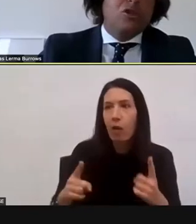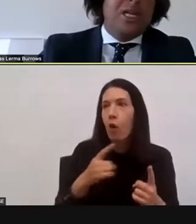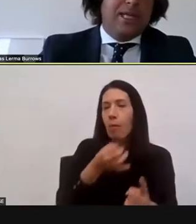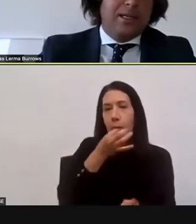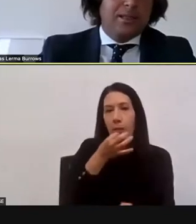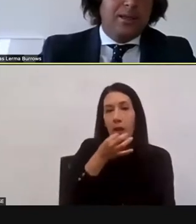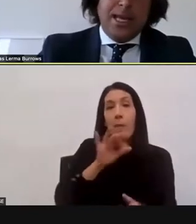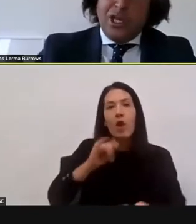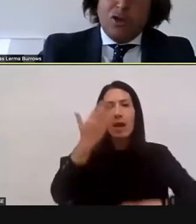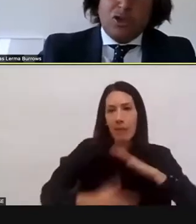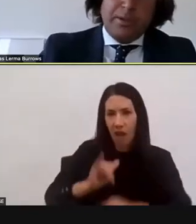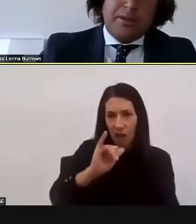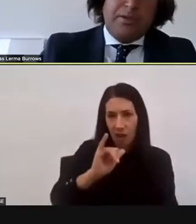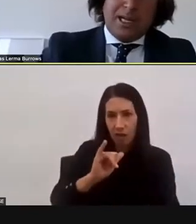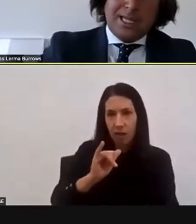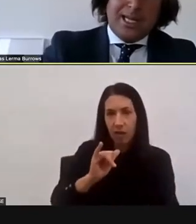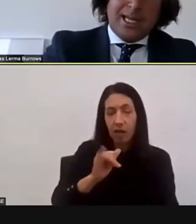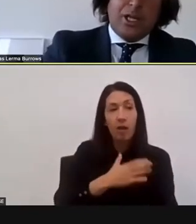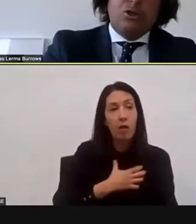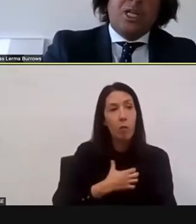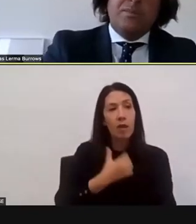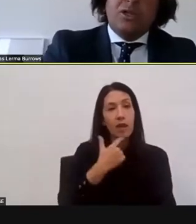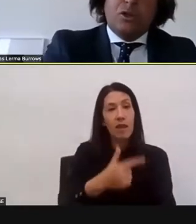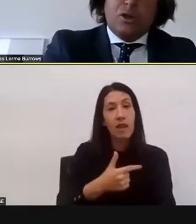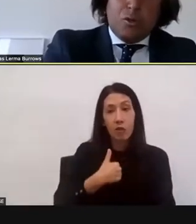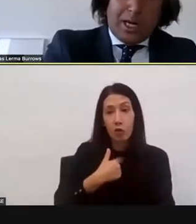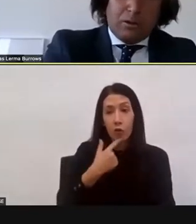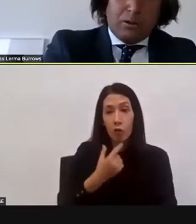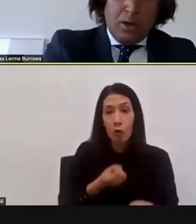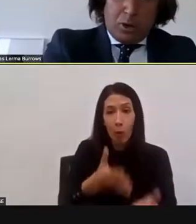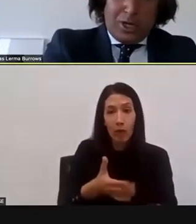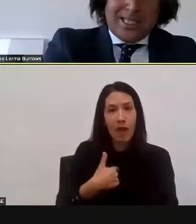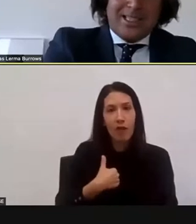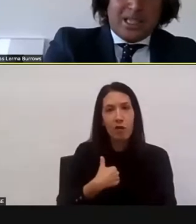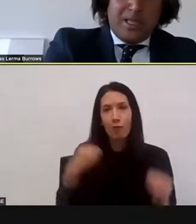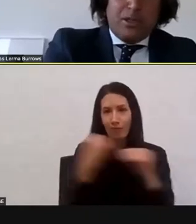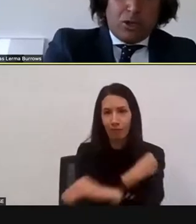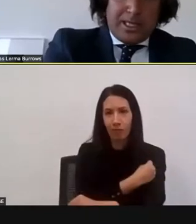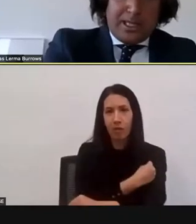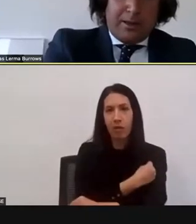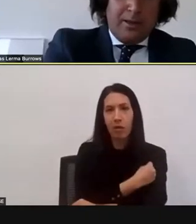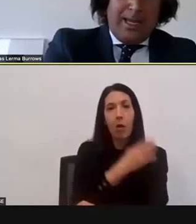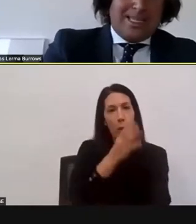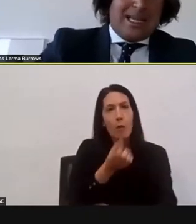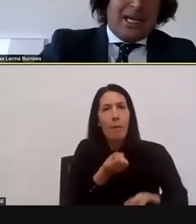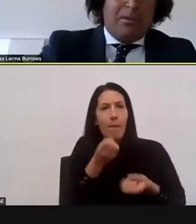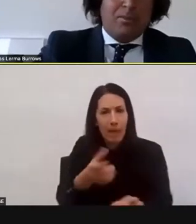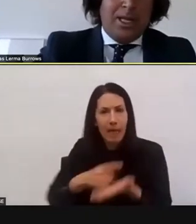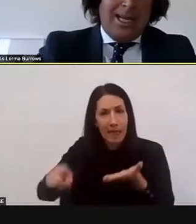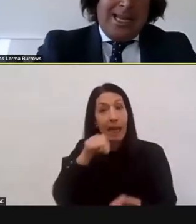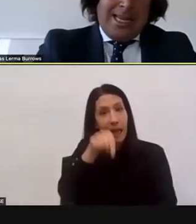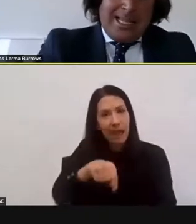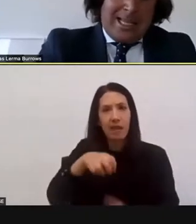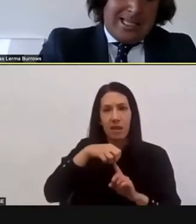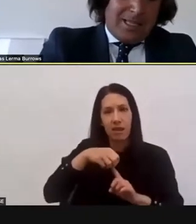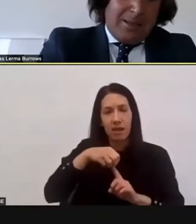unos límites. Y no sirve decir que el mensaje que yo estoy transmitiendo no lo comparto, porque se está transmitiendo ese mensaje. Esa es la clave.